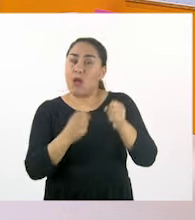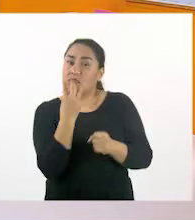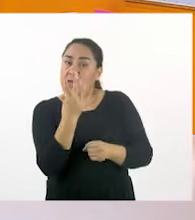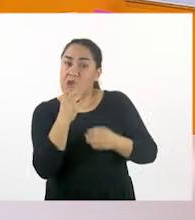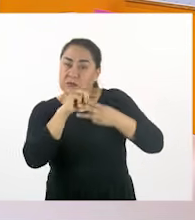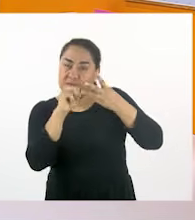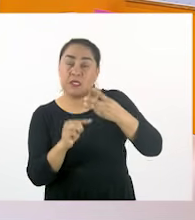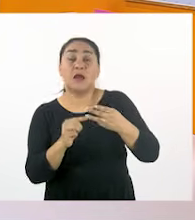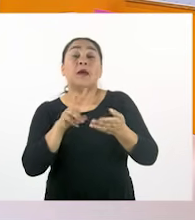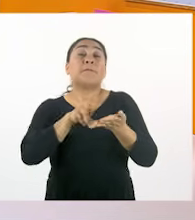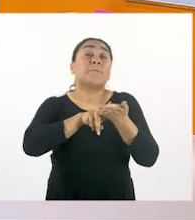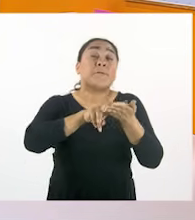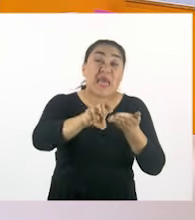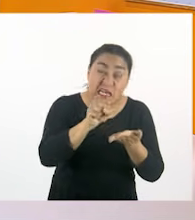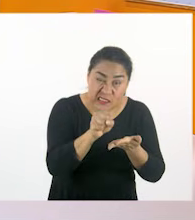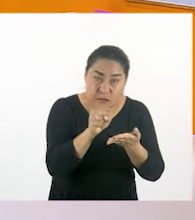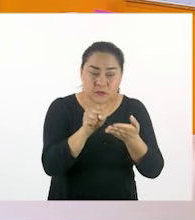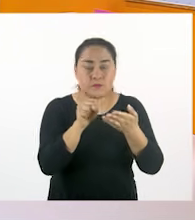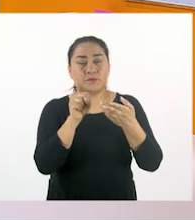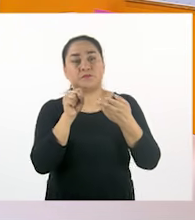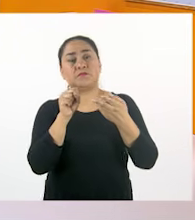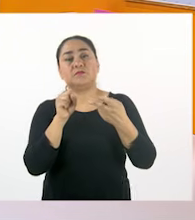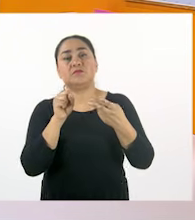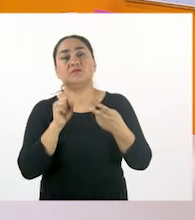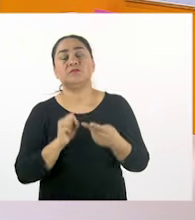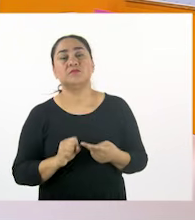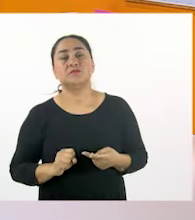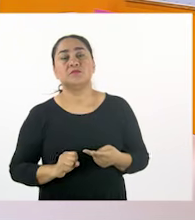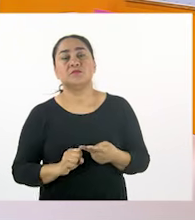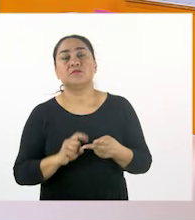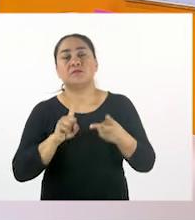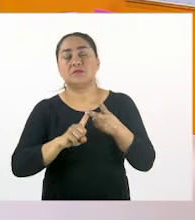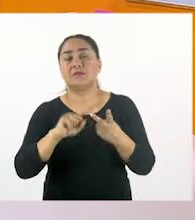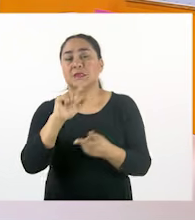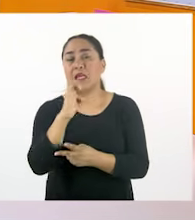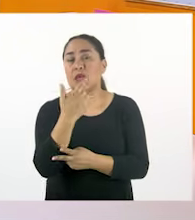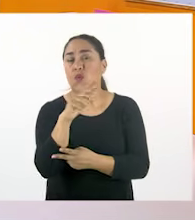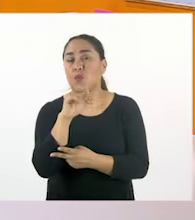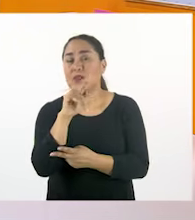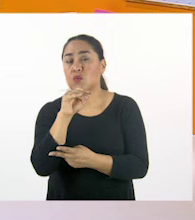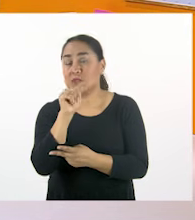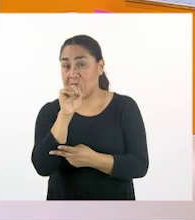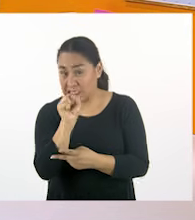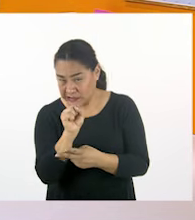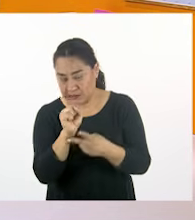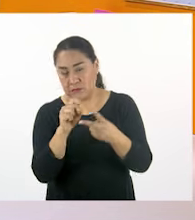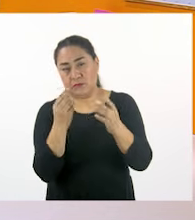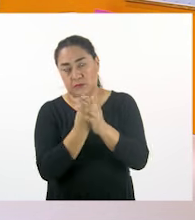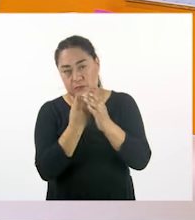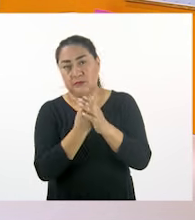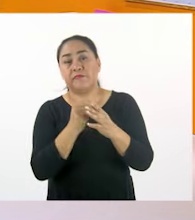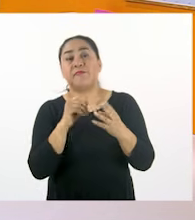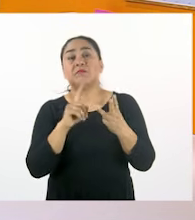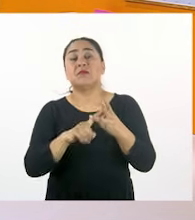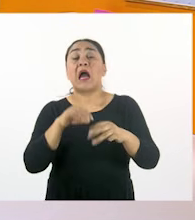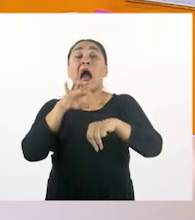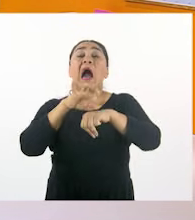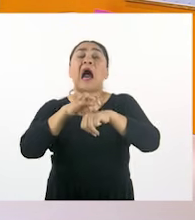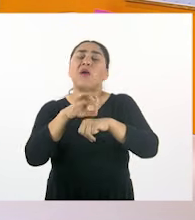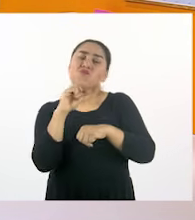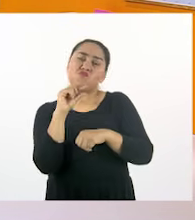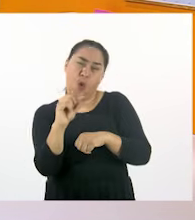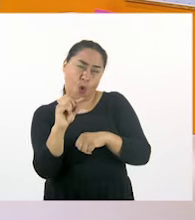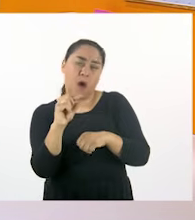Más verde, mucho de leguminosas y poco de carnes.